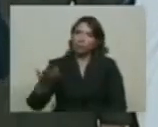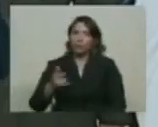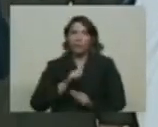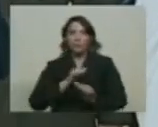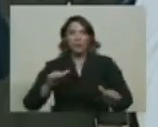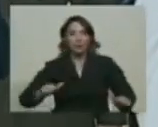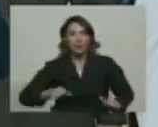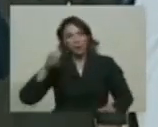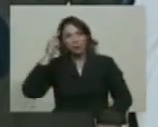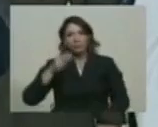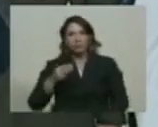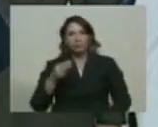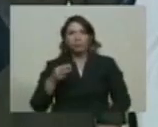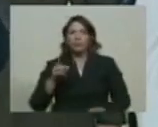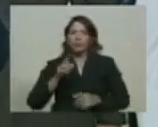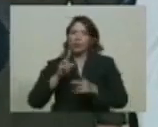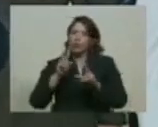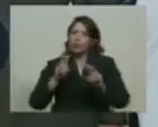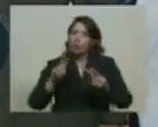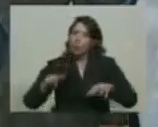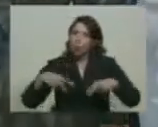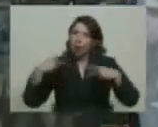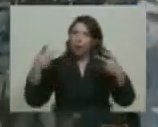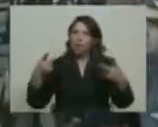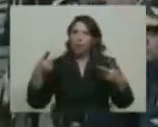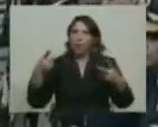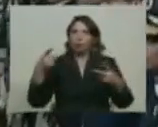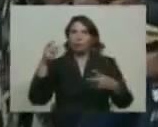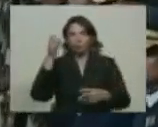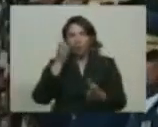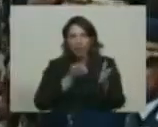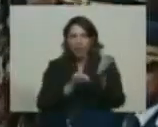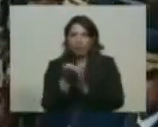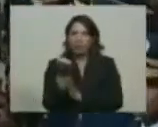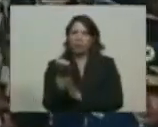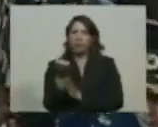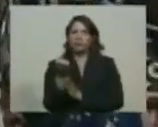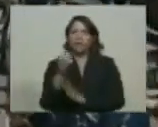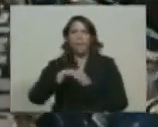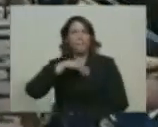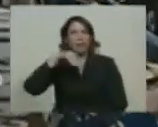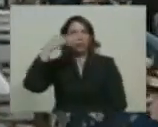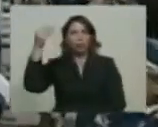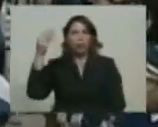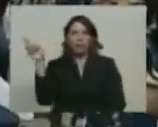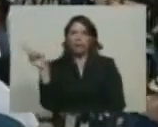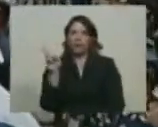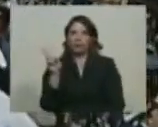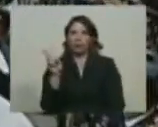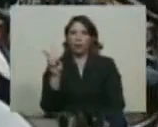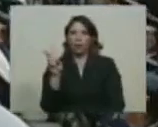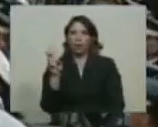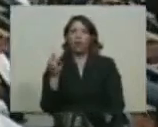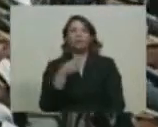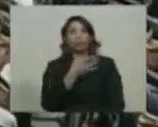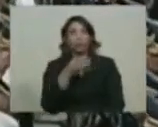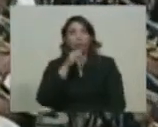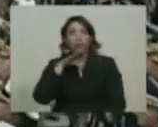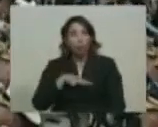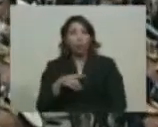la vanguardia moral, la vanguardia ética, la vanguardia espiritual de Venezuela. Así lo determinó la